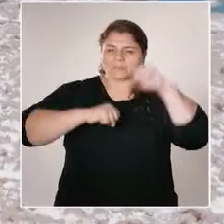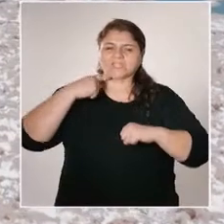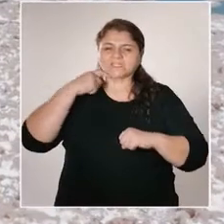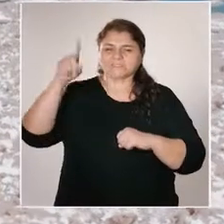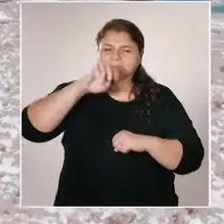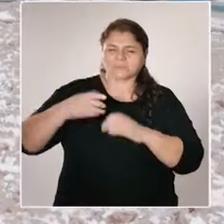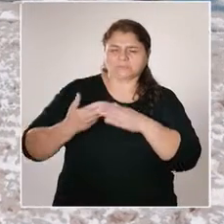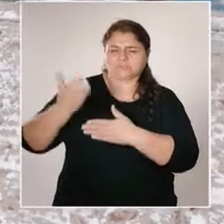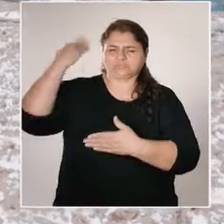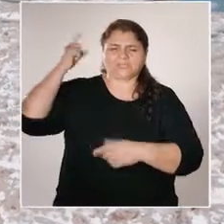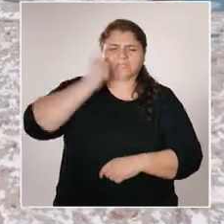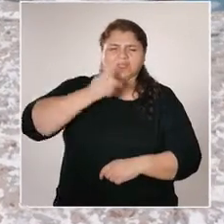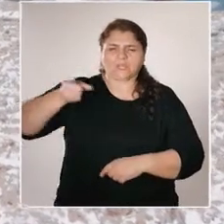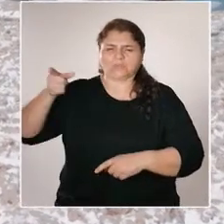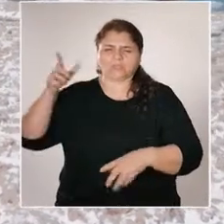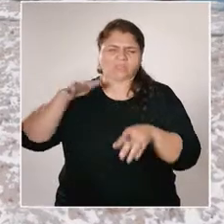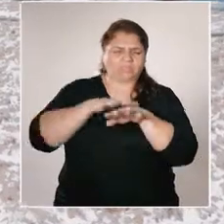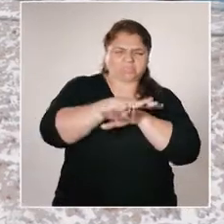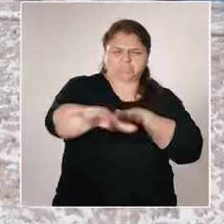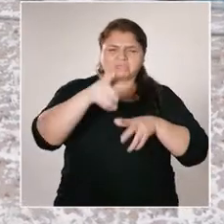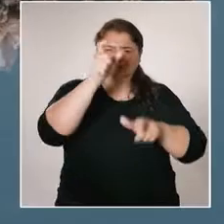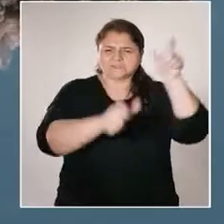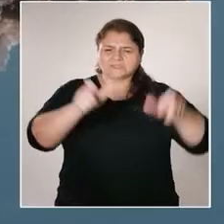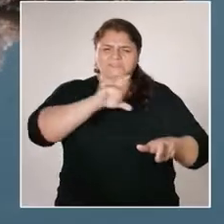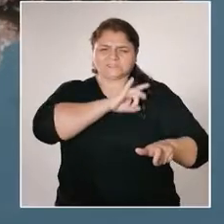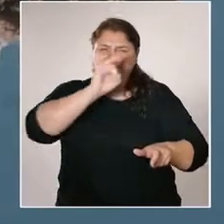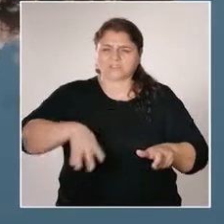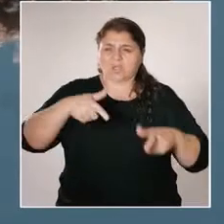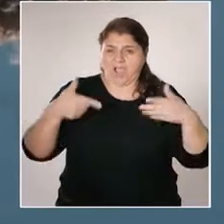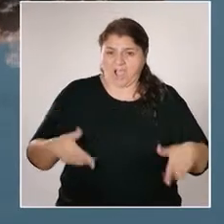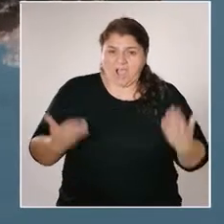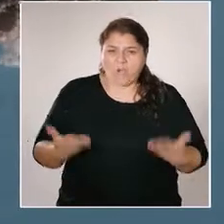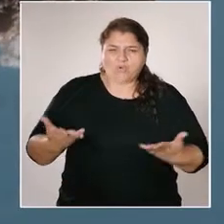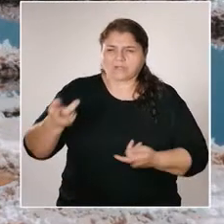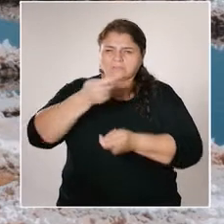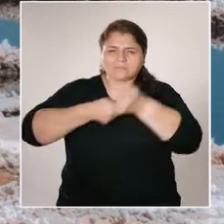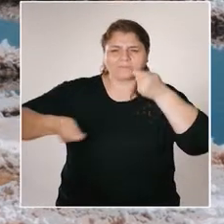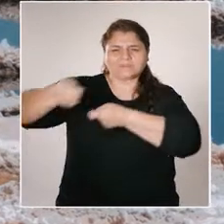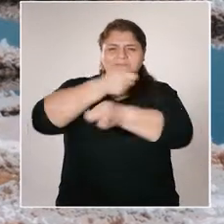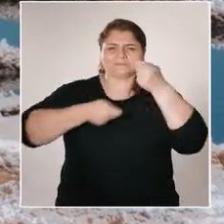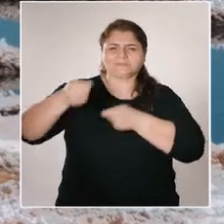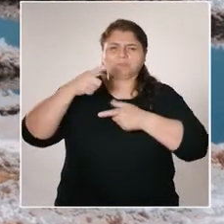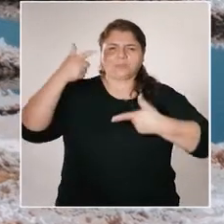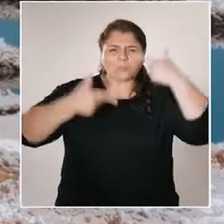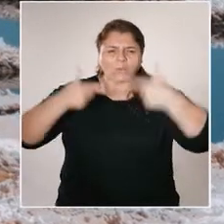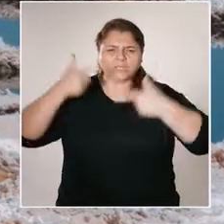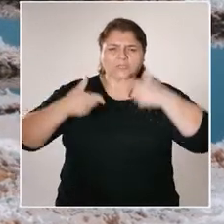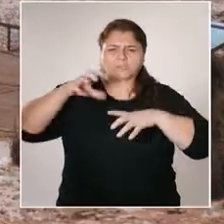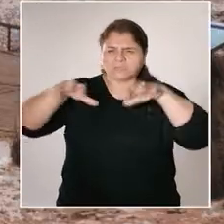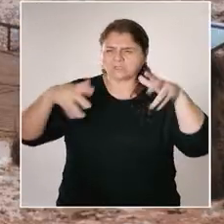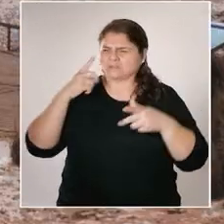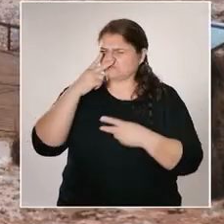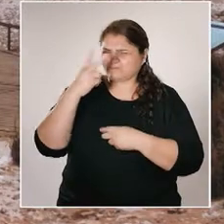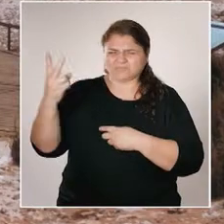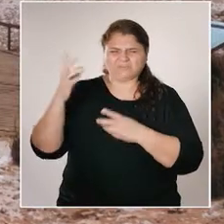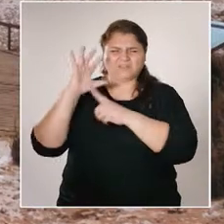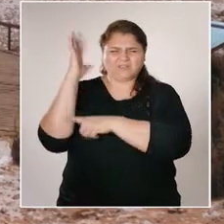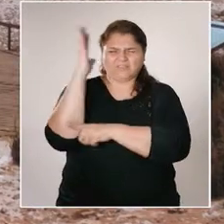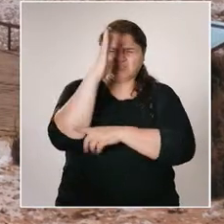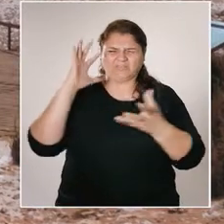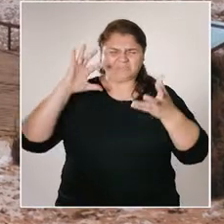Soquimich no solo fue arrebatada a los chilenos durante la dictadura, hoy sirve para financiar a partidos y políticos que encubren este